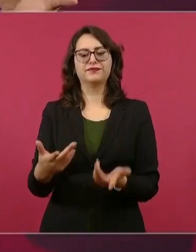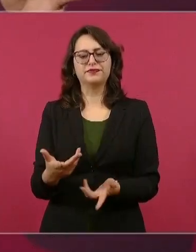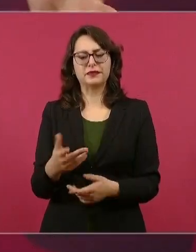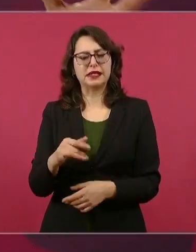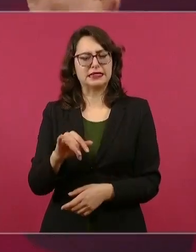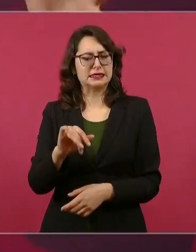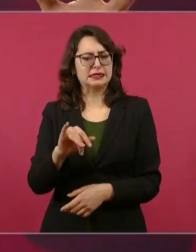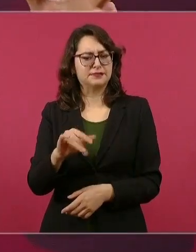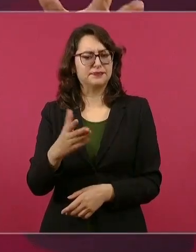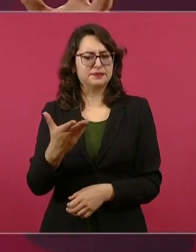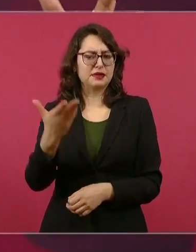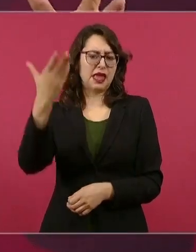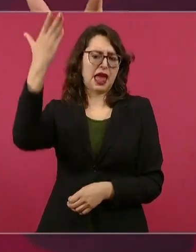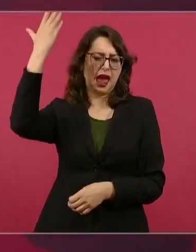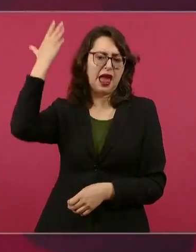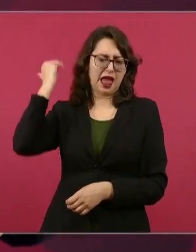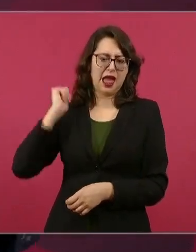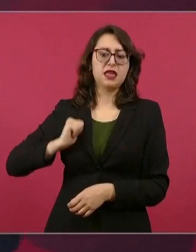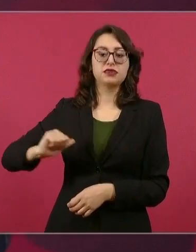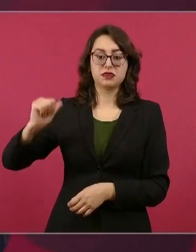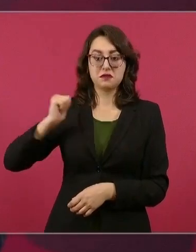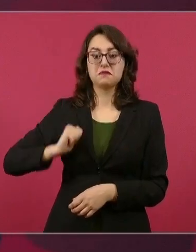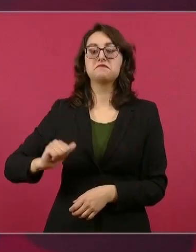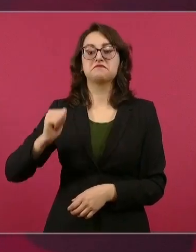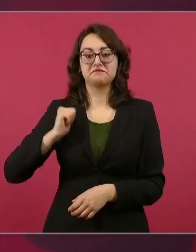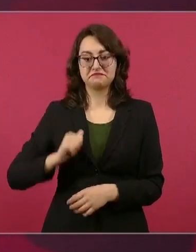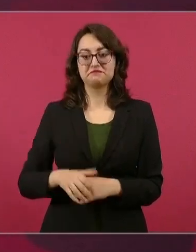todo el presupuesto.